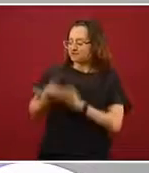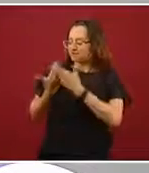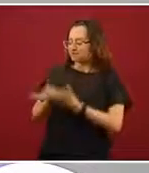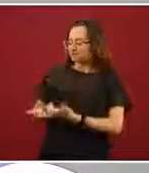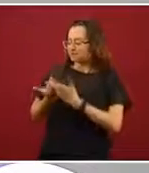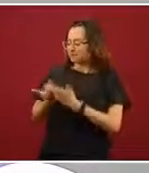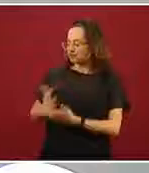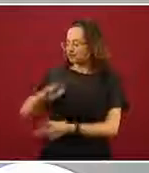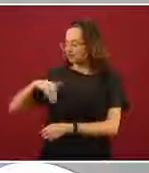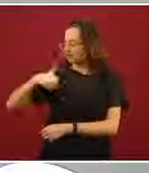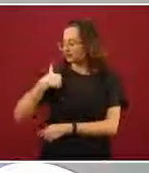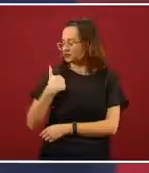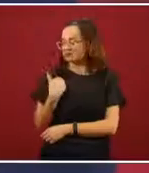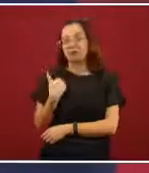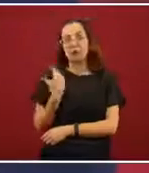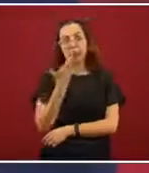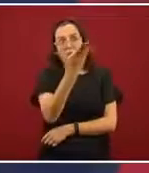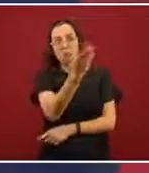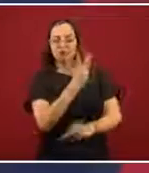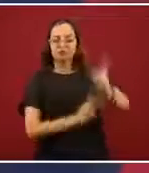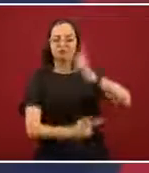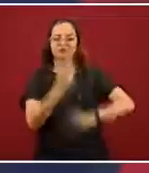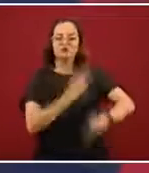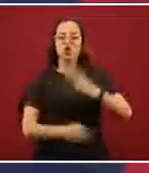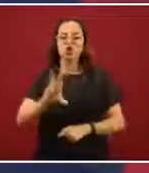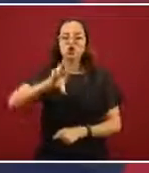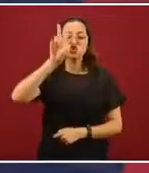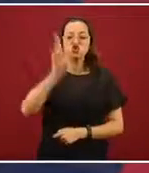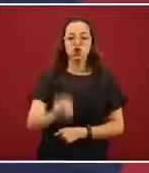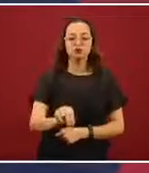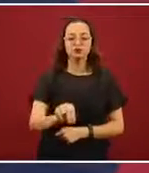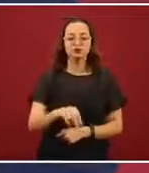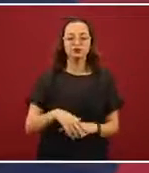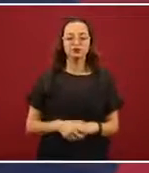vamos a endeudar al país. Entonces,